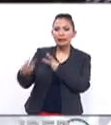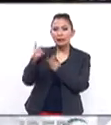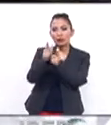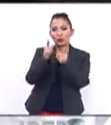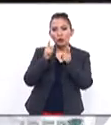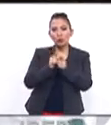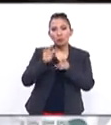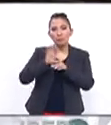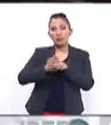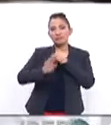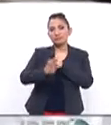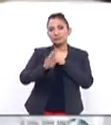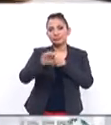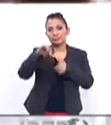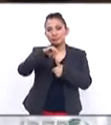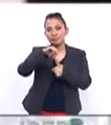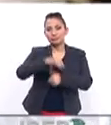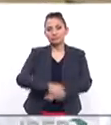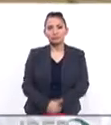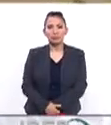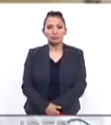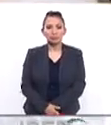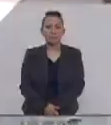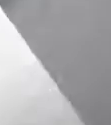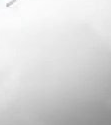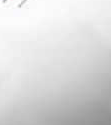arribo de más migrantes centroamericanos.